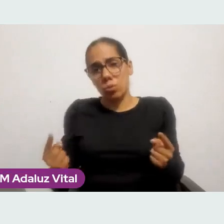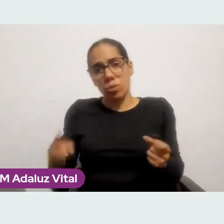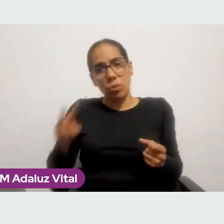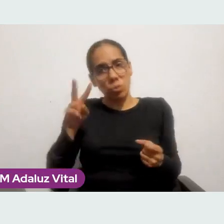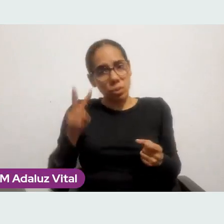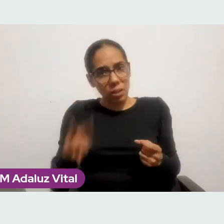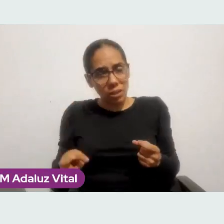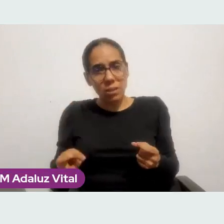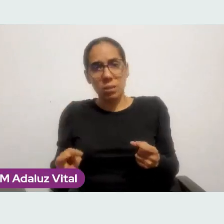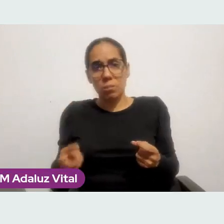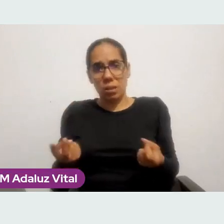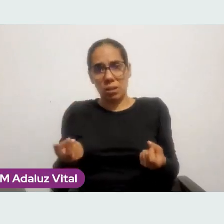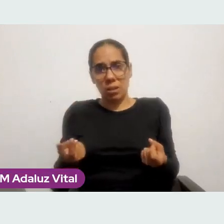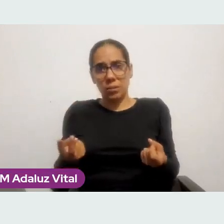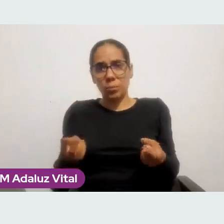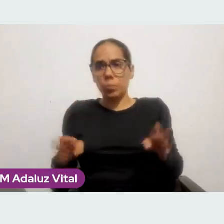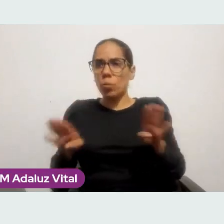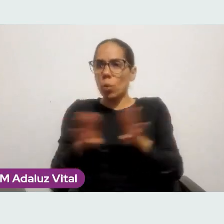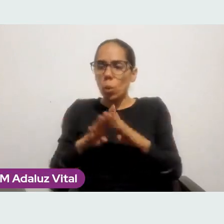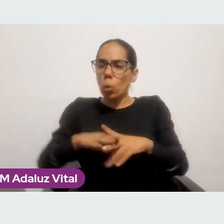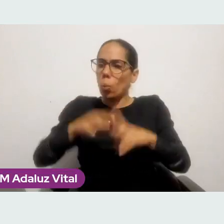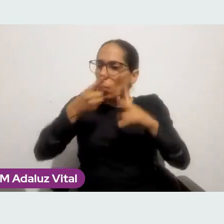donde comienza la salud mental.